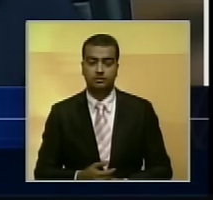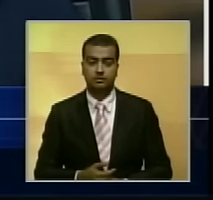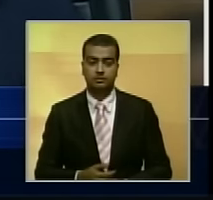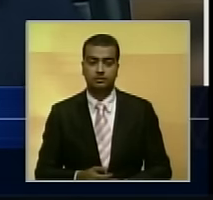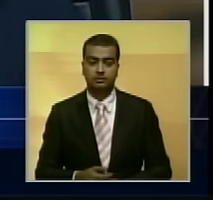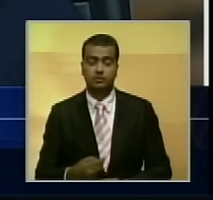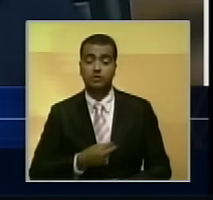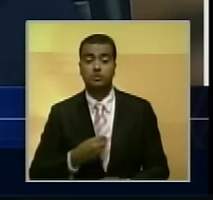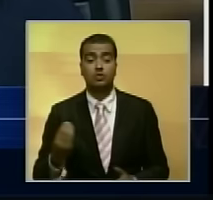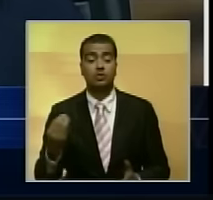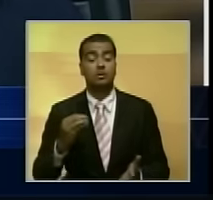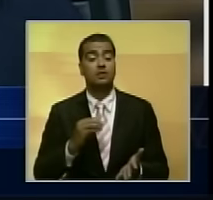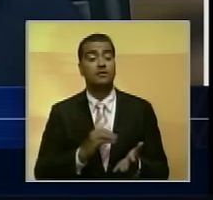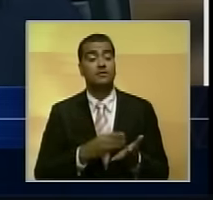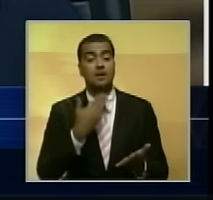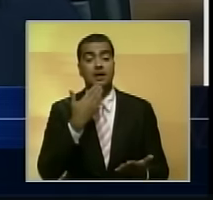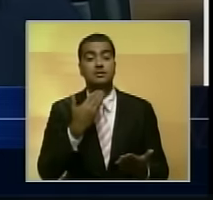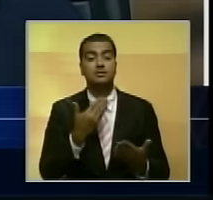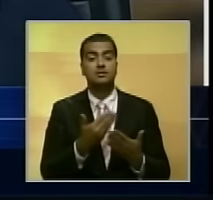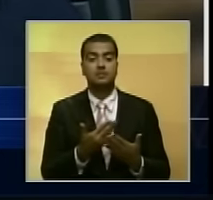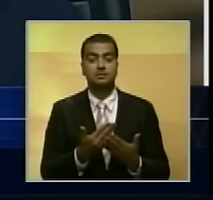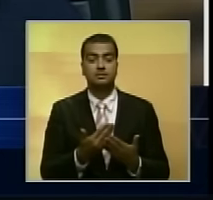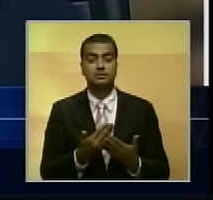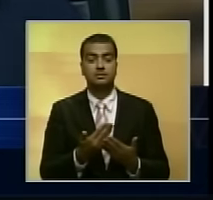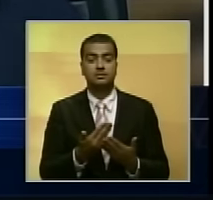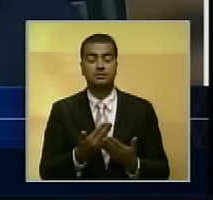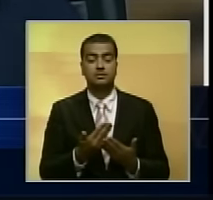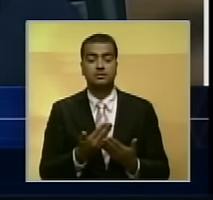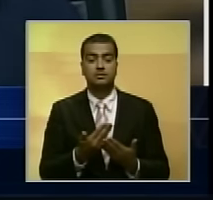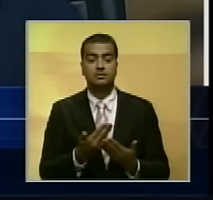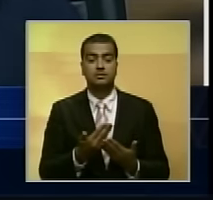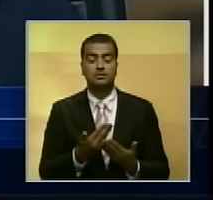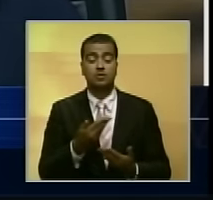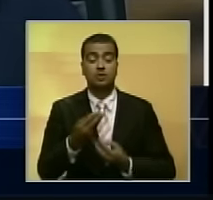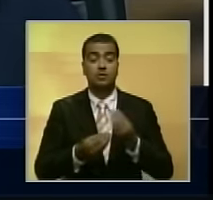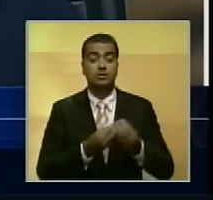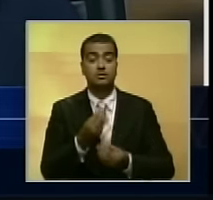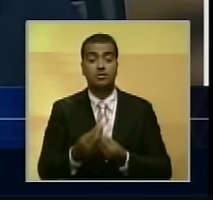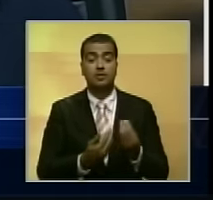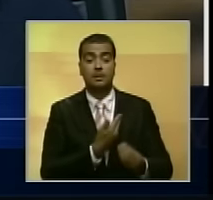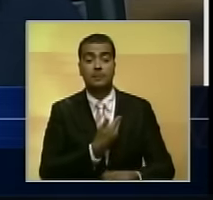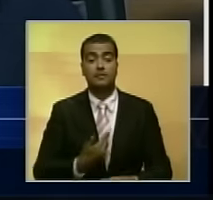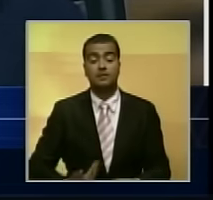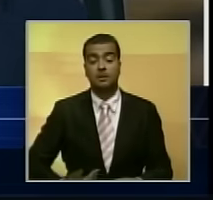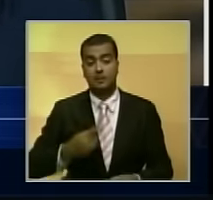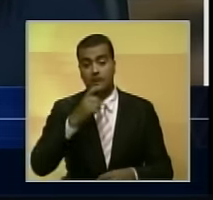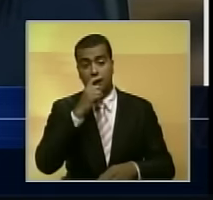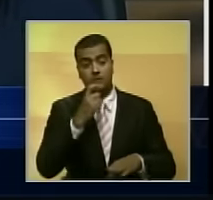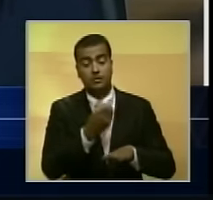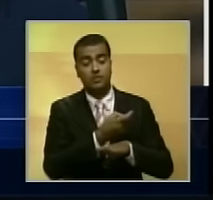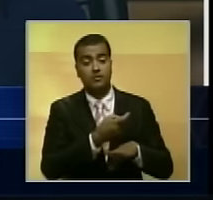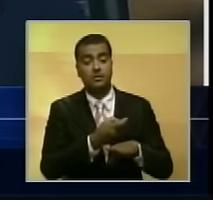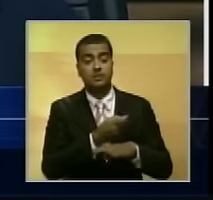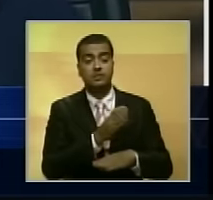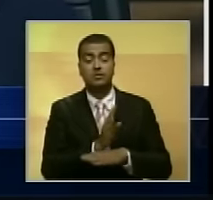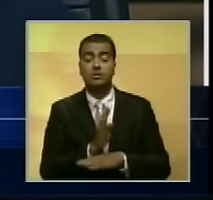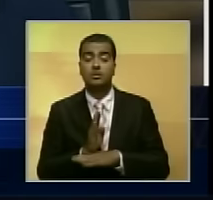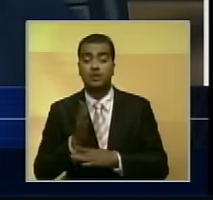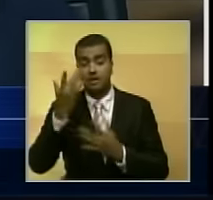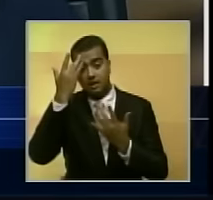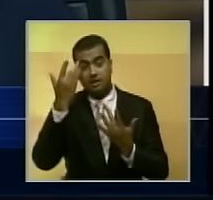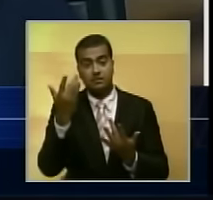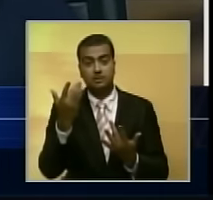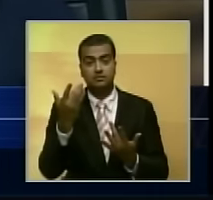Nosotros nuevamente debemos agradecer cómo la acción del presidente Maduro, su gobierno, su cuerpo de seguridad e